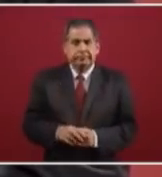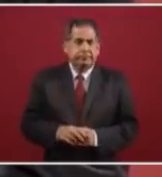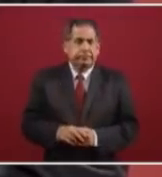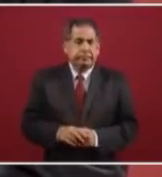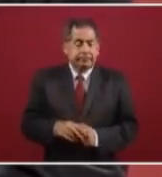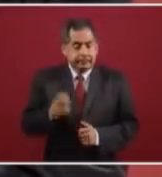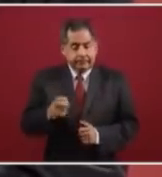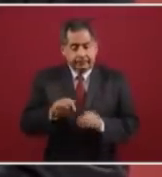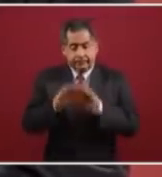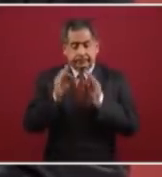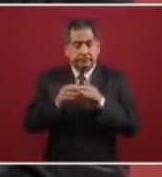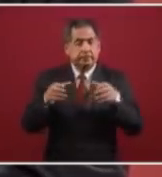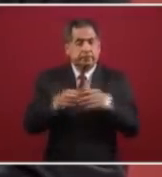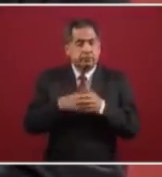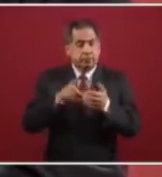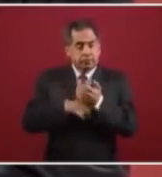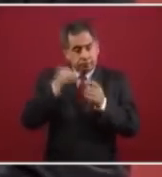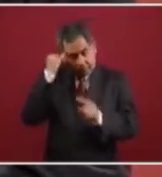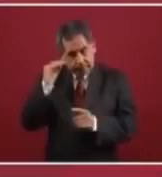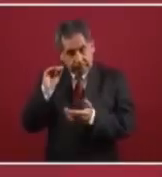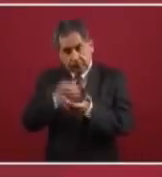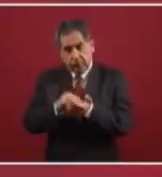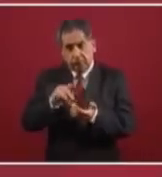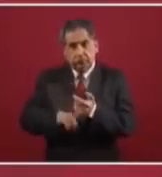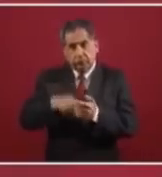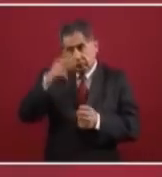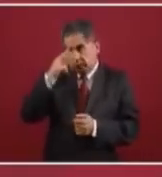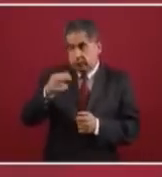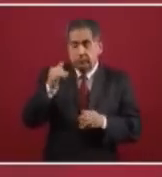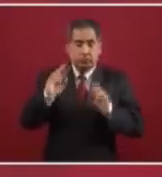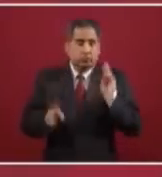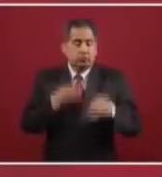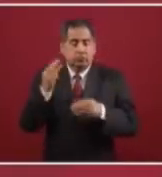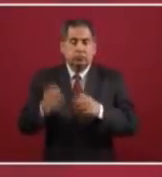Este modelo que se impuso en México y en el mundo,